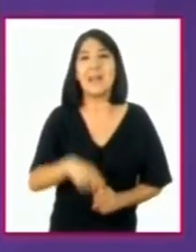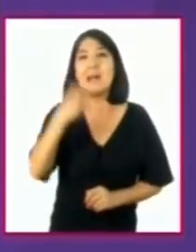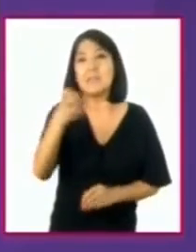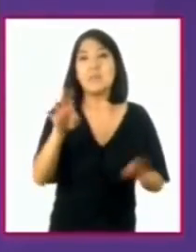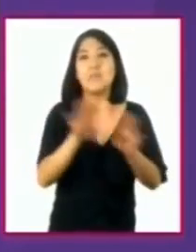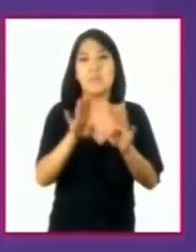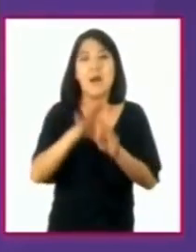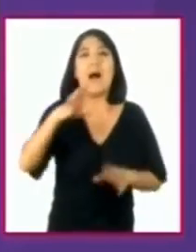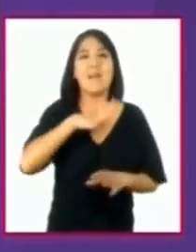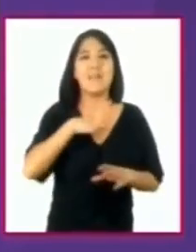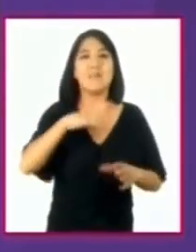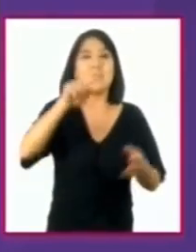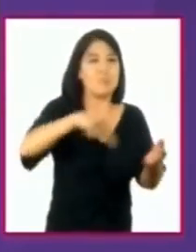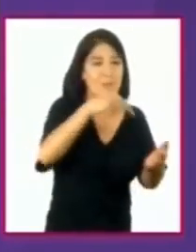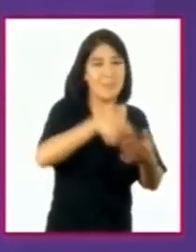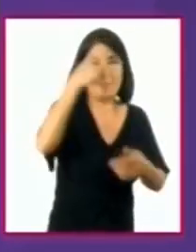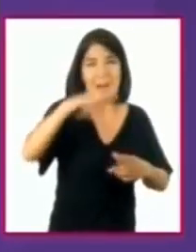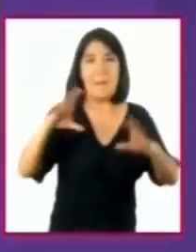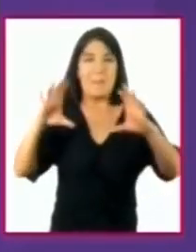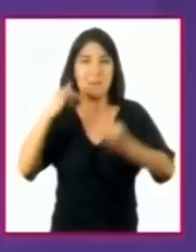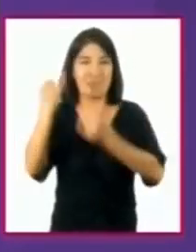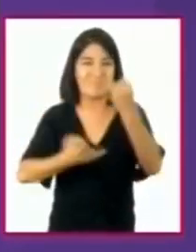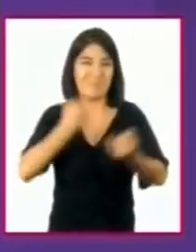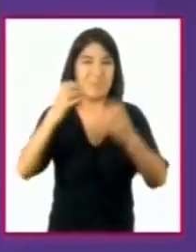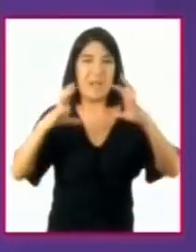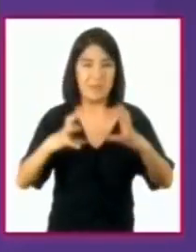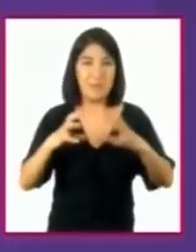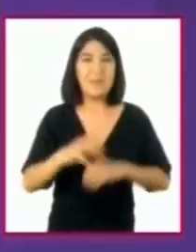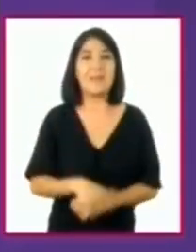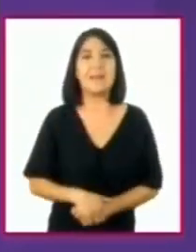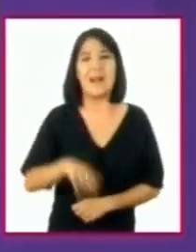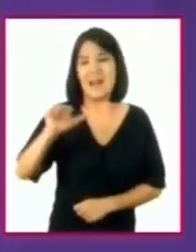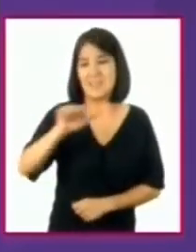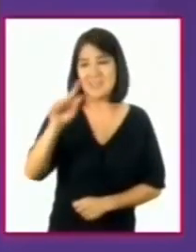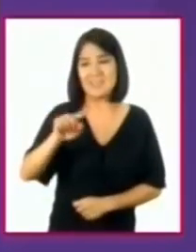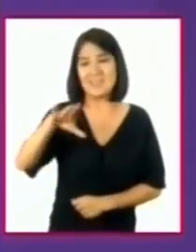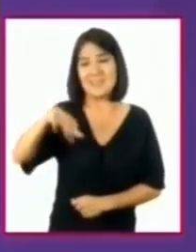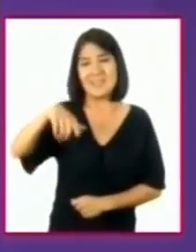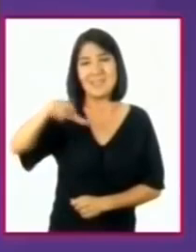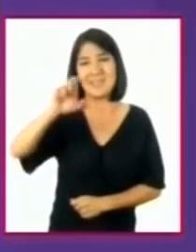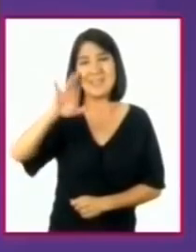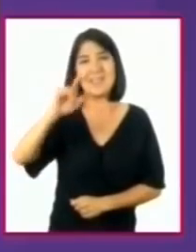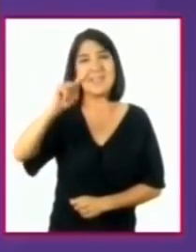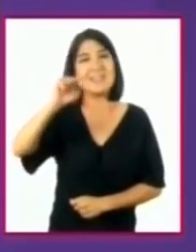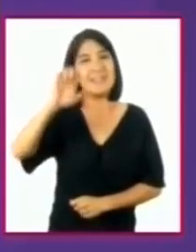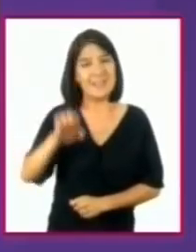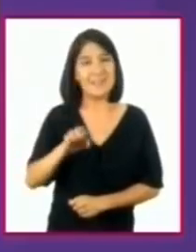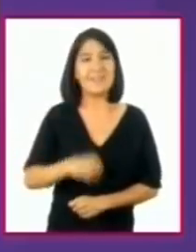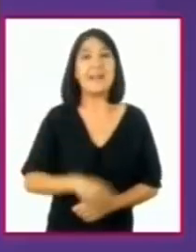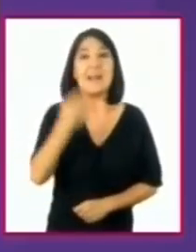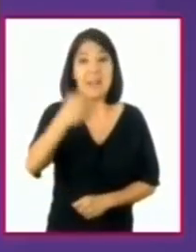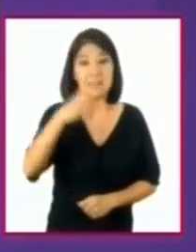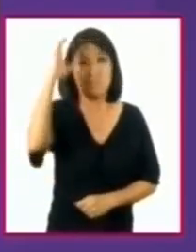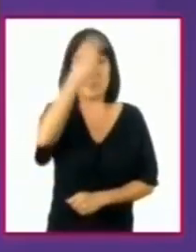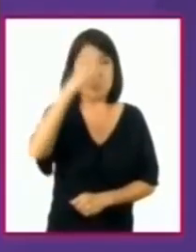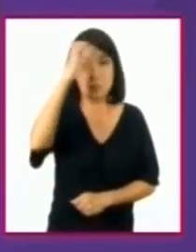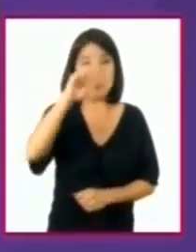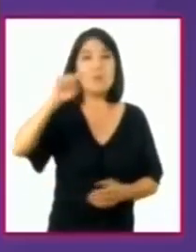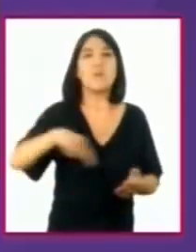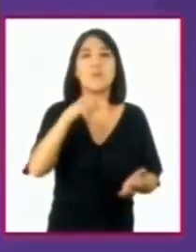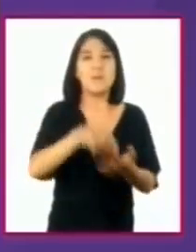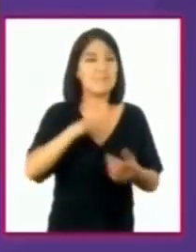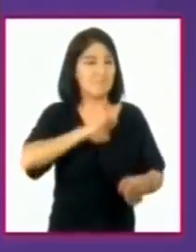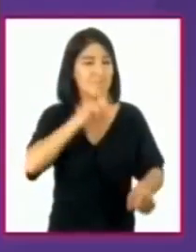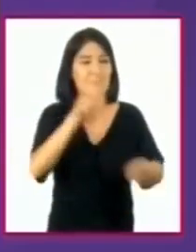de pelota. Destaca la estructura llamada el asquelite. La cultura se especializó en